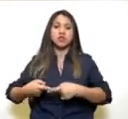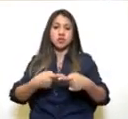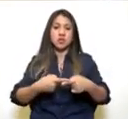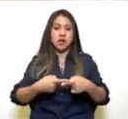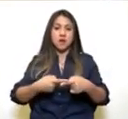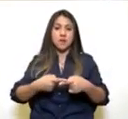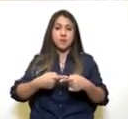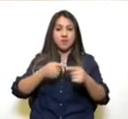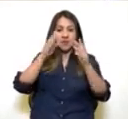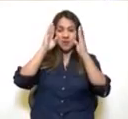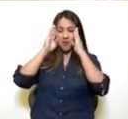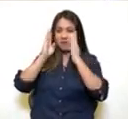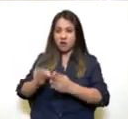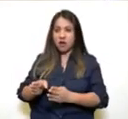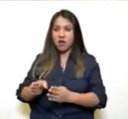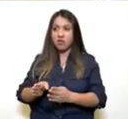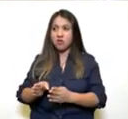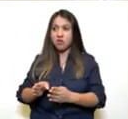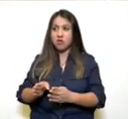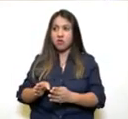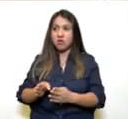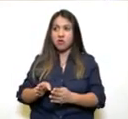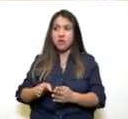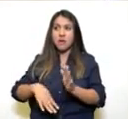y enfocado generalmente